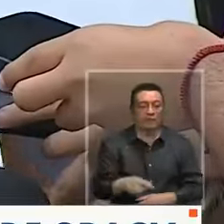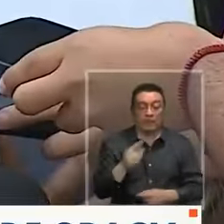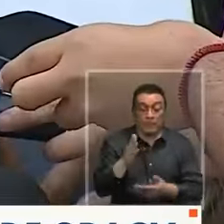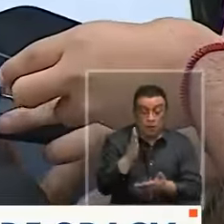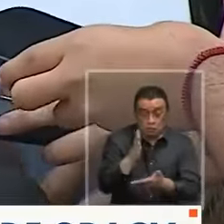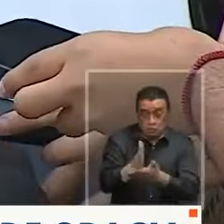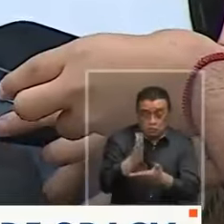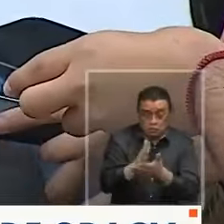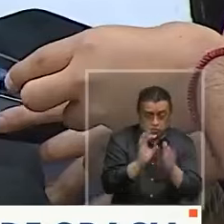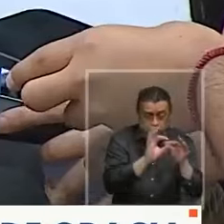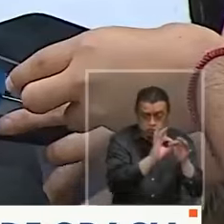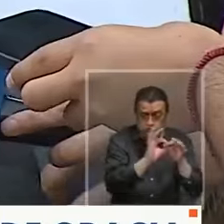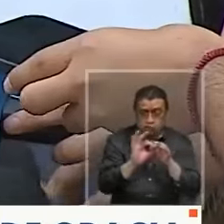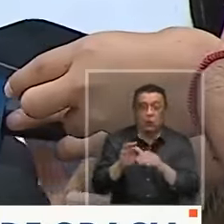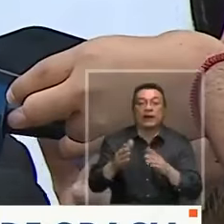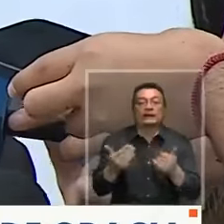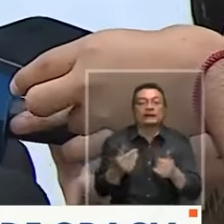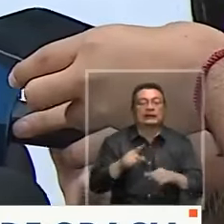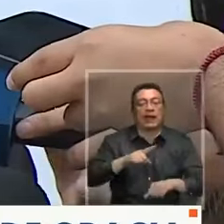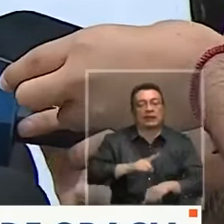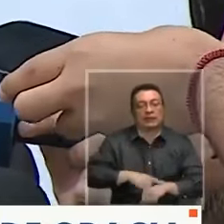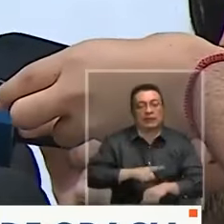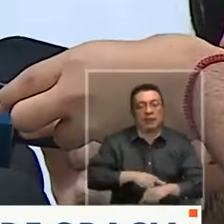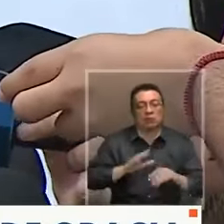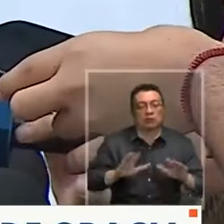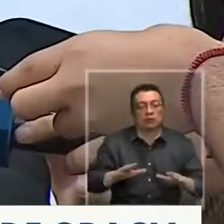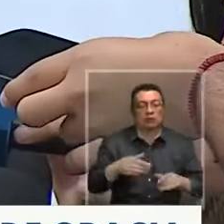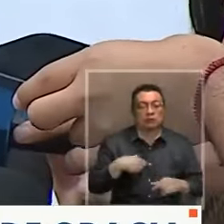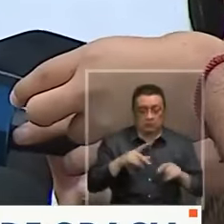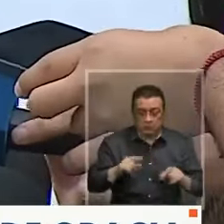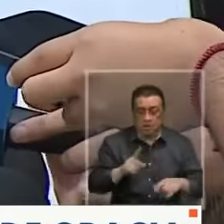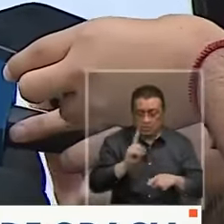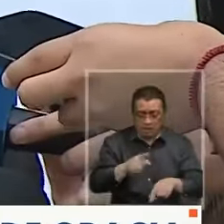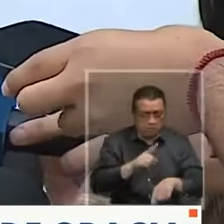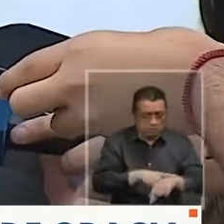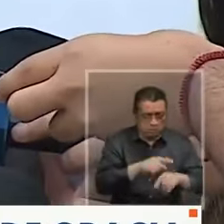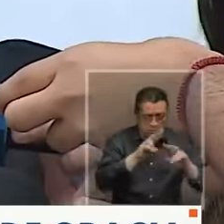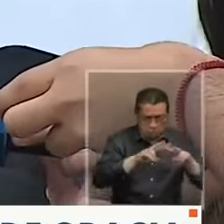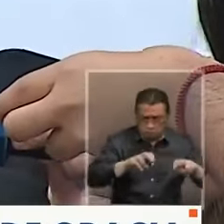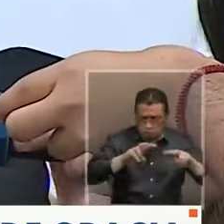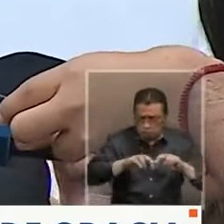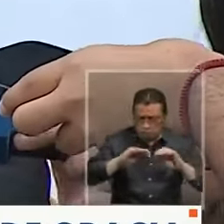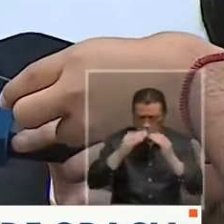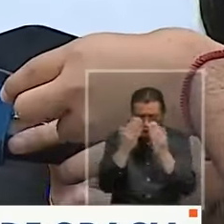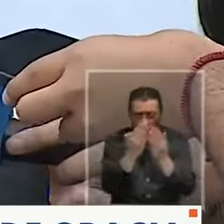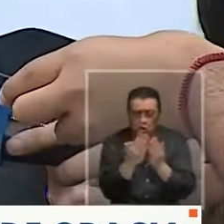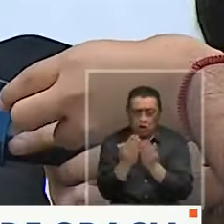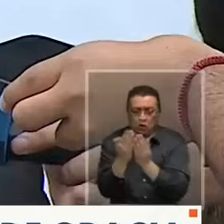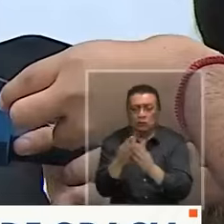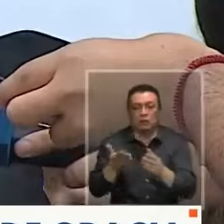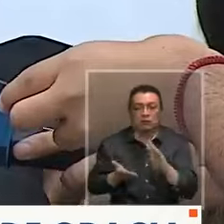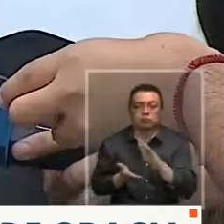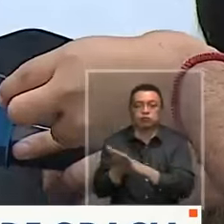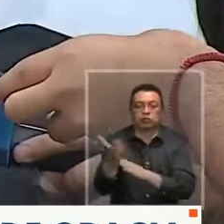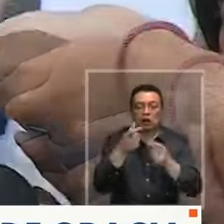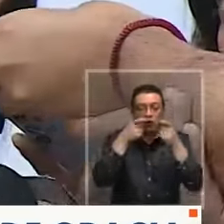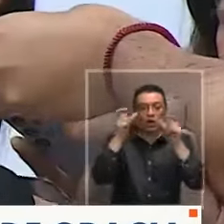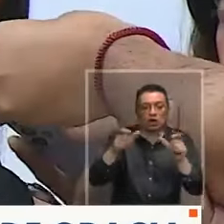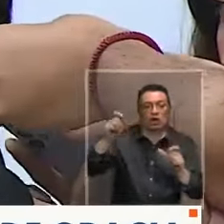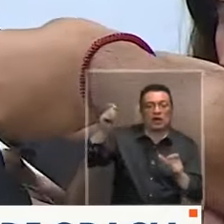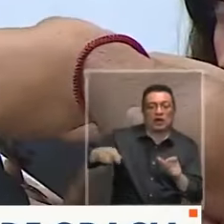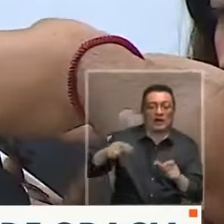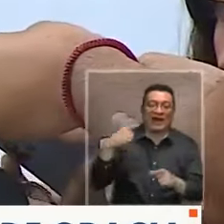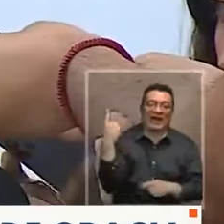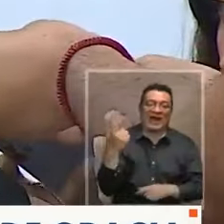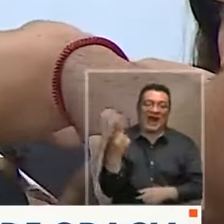a veces requiere tiempo y en este caso el gobierno ha tomado el tiempo que corresponde para poder ingresar los decretos de la contraloría general de la república yo